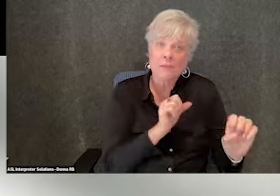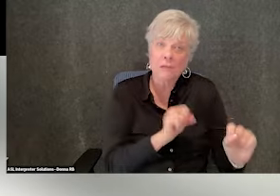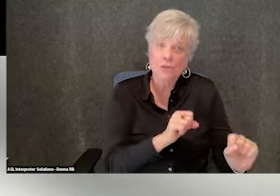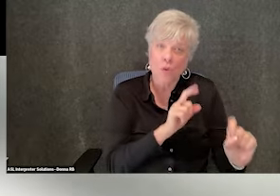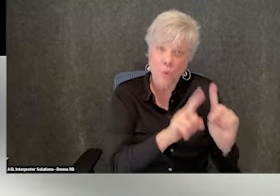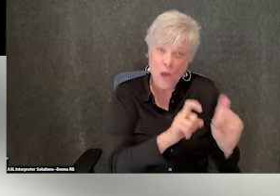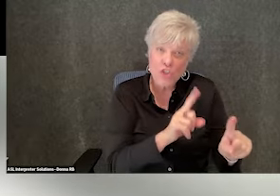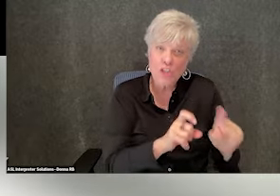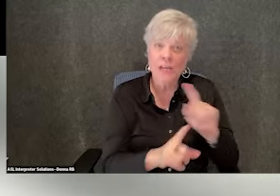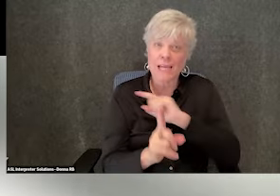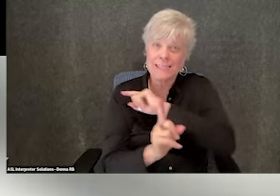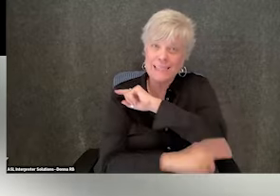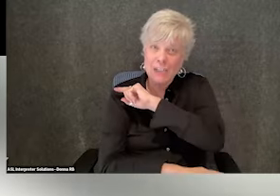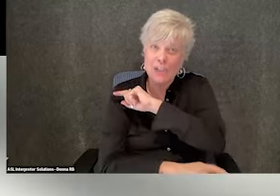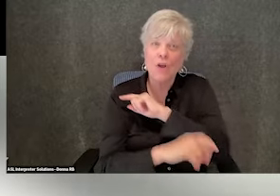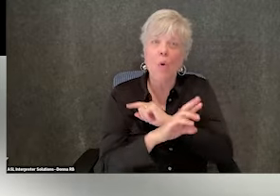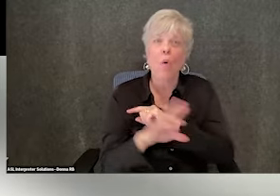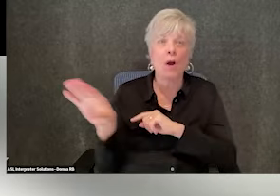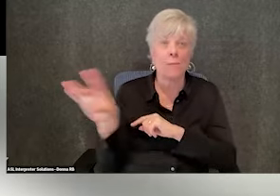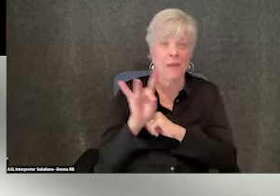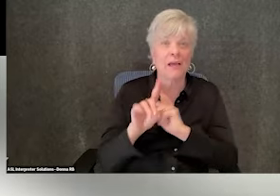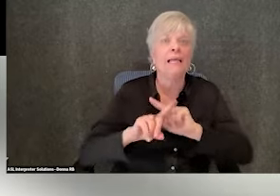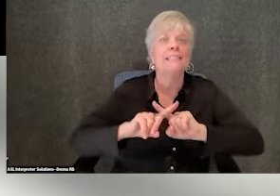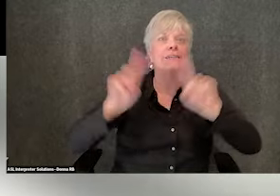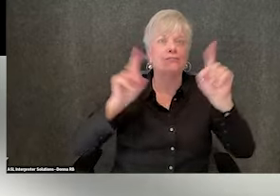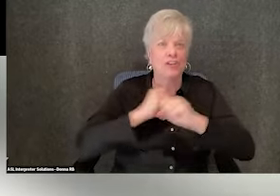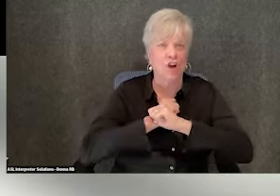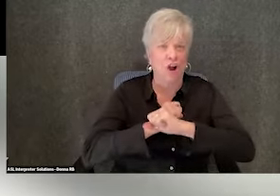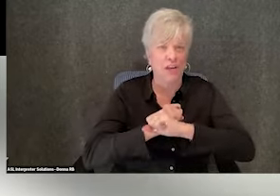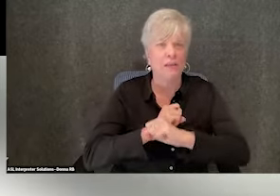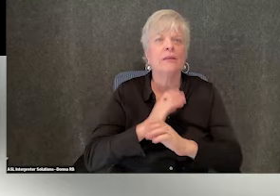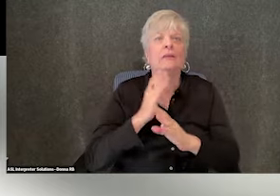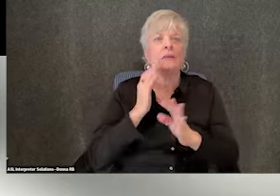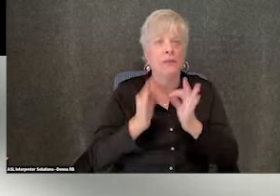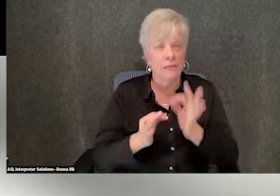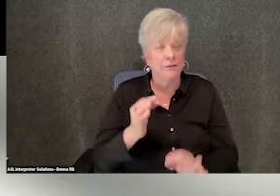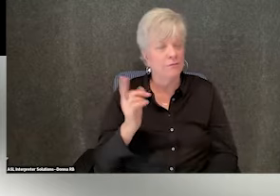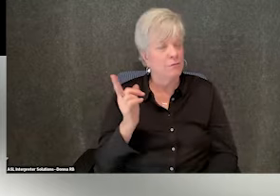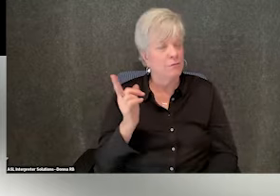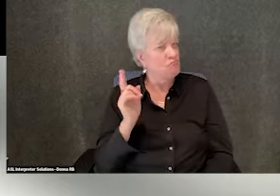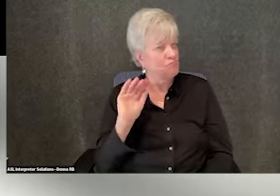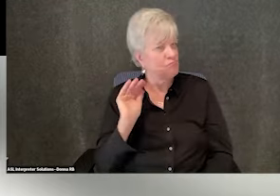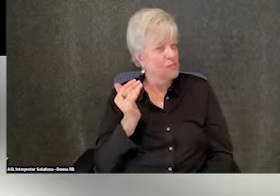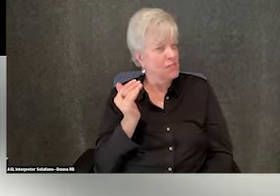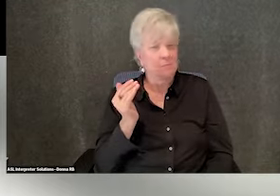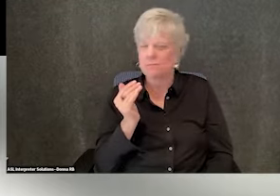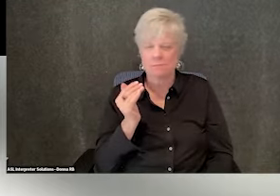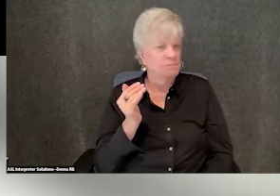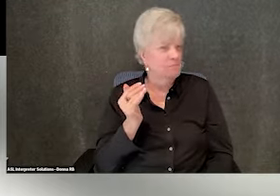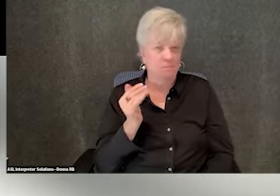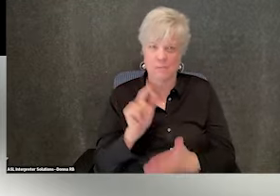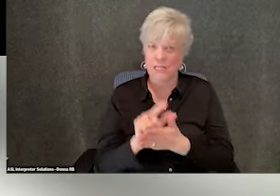o negligencia, y la corte tiene la habilidad de cuestionar o poner